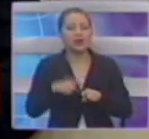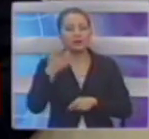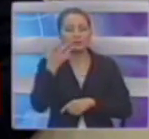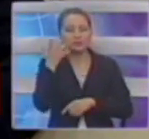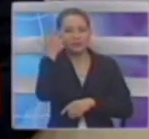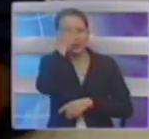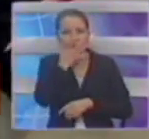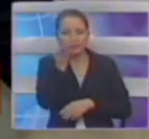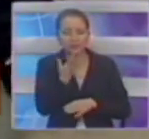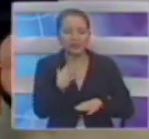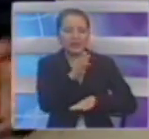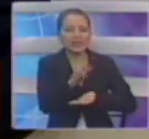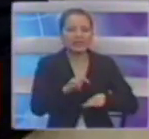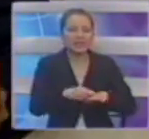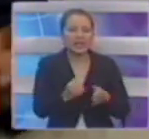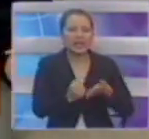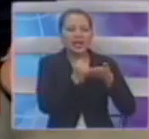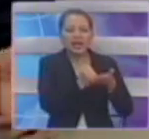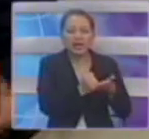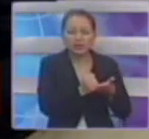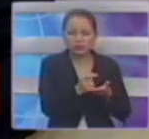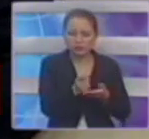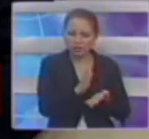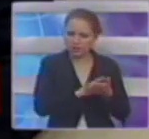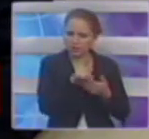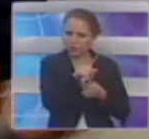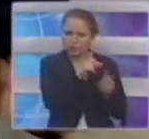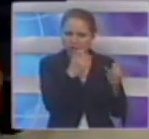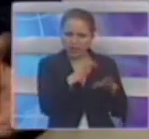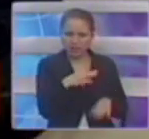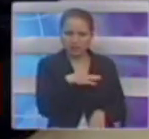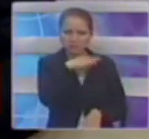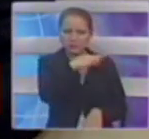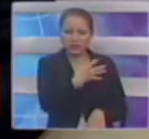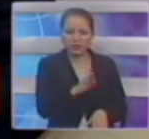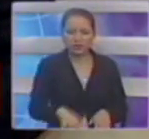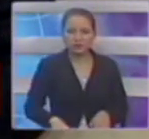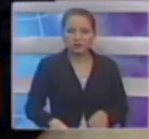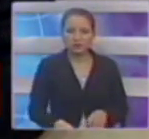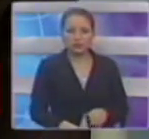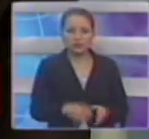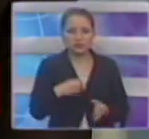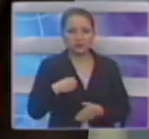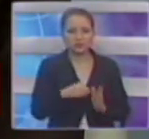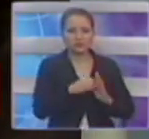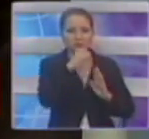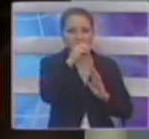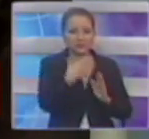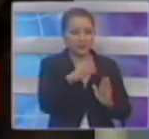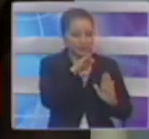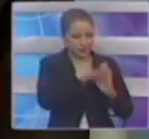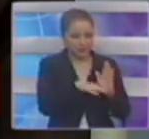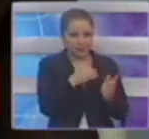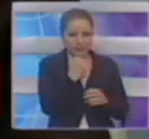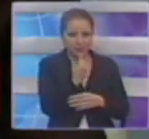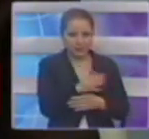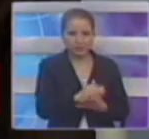Esmeraldas. En el caso suyo específico, ¿usted hizo la donación en mayo y junio tal como se preveía? Sí, claro, ya me descontaron.